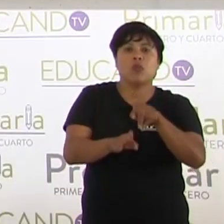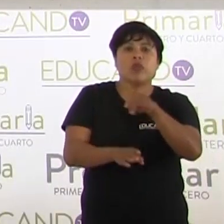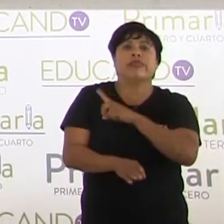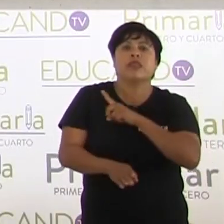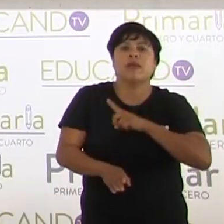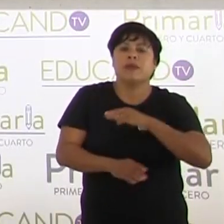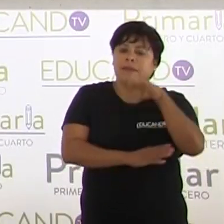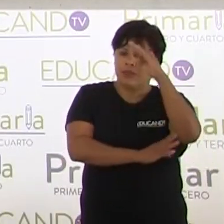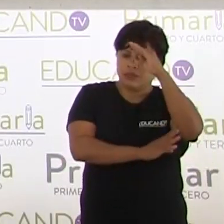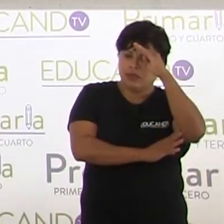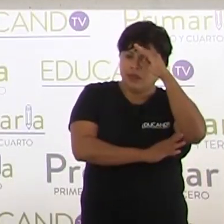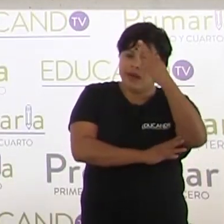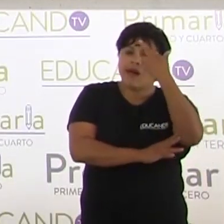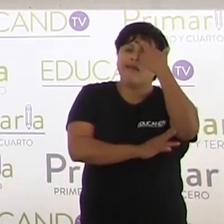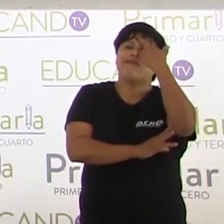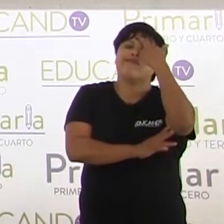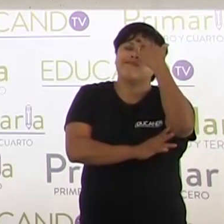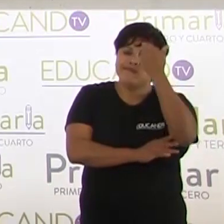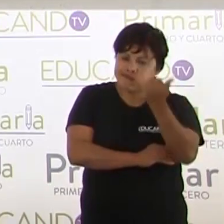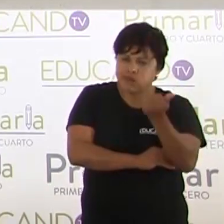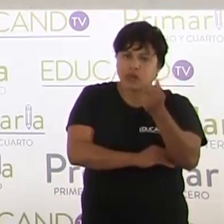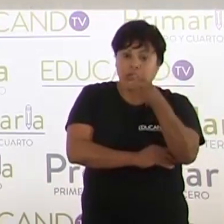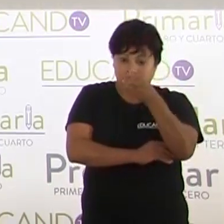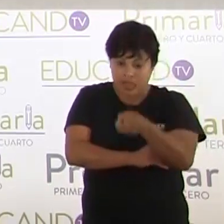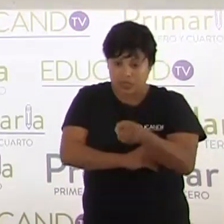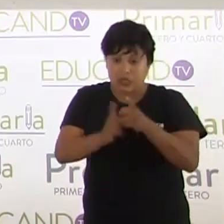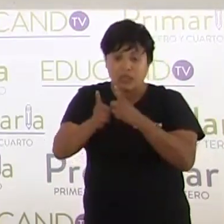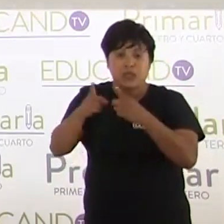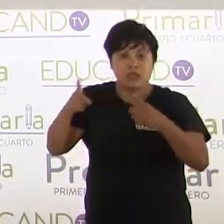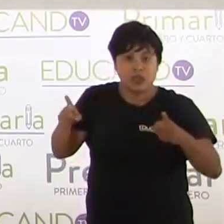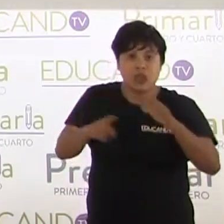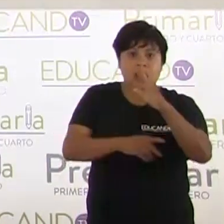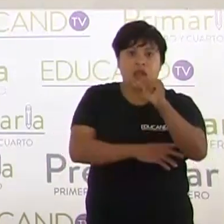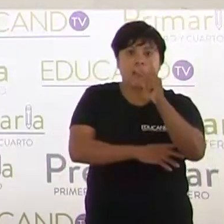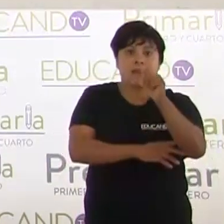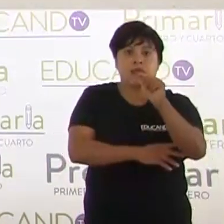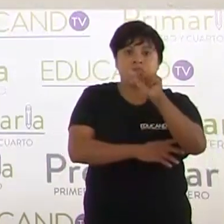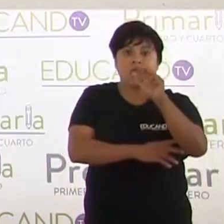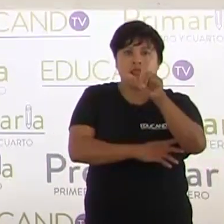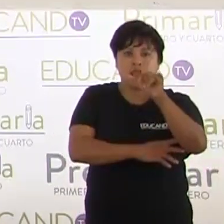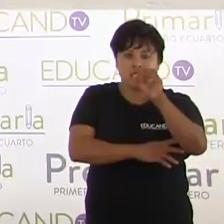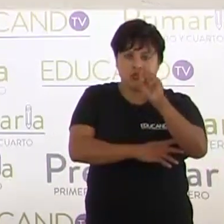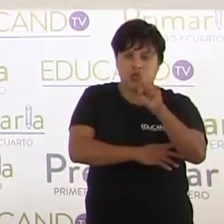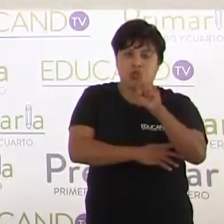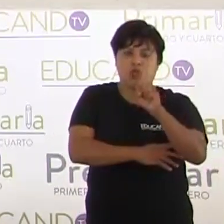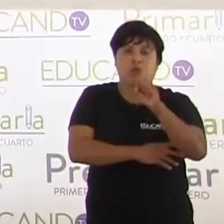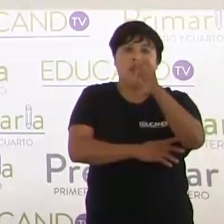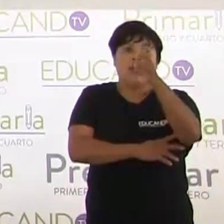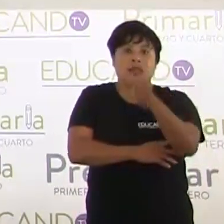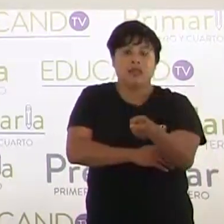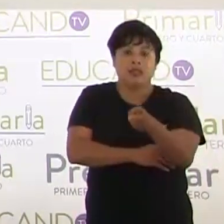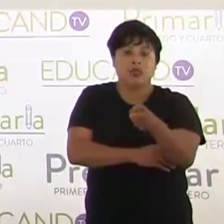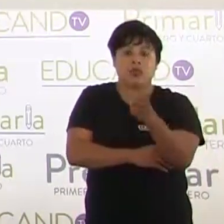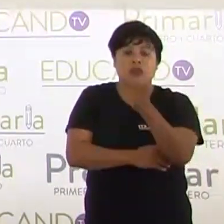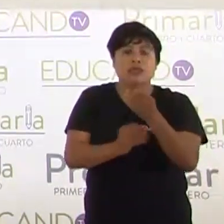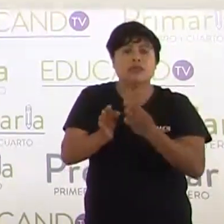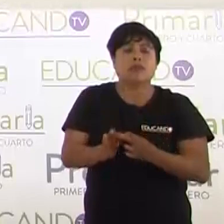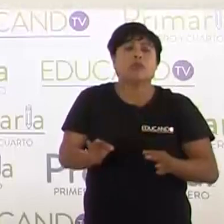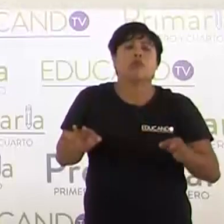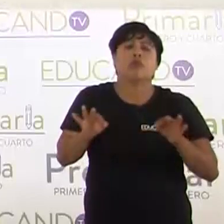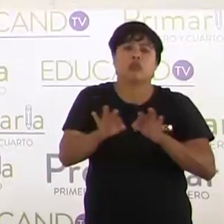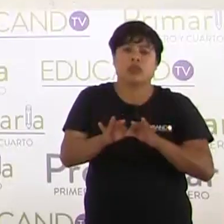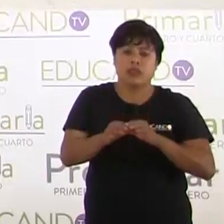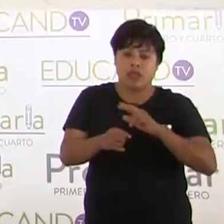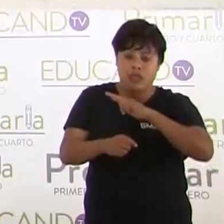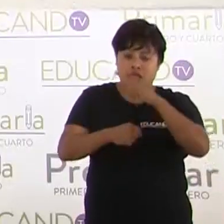racionalismo y el desarrollo del capitalismo, que es un contexto importante